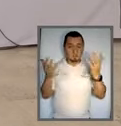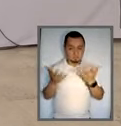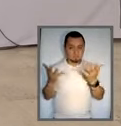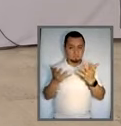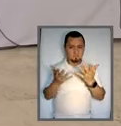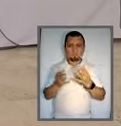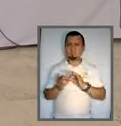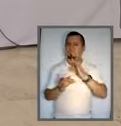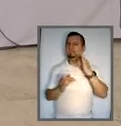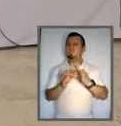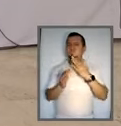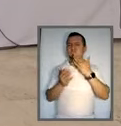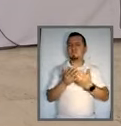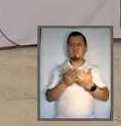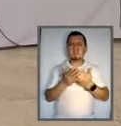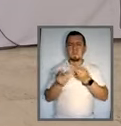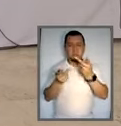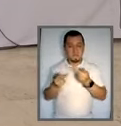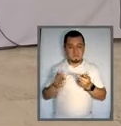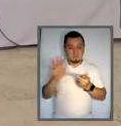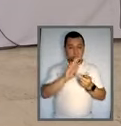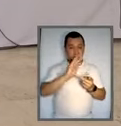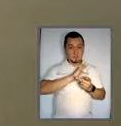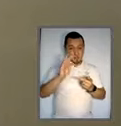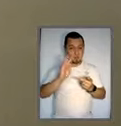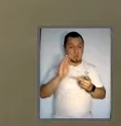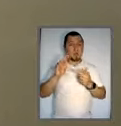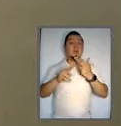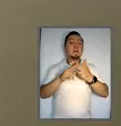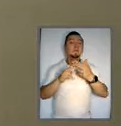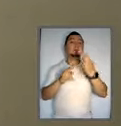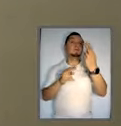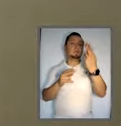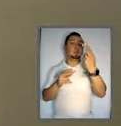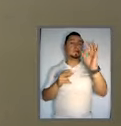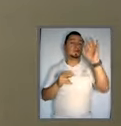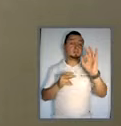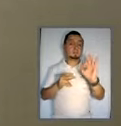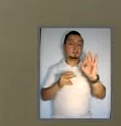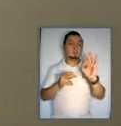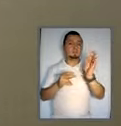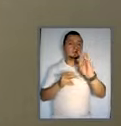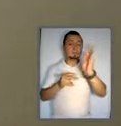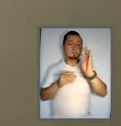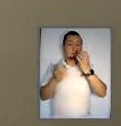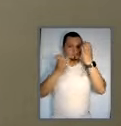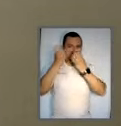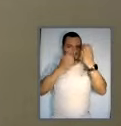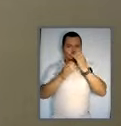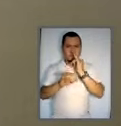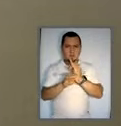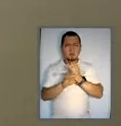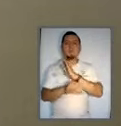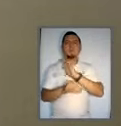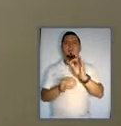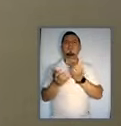manera satisfactoria. El hecho que solo tengamos un 25% de contenidos que se están cubriendo en línea creo que les